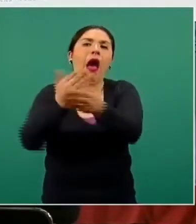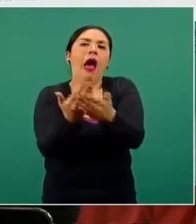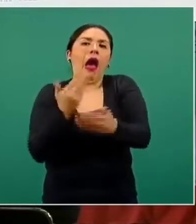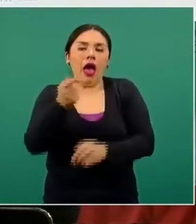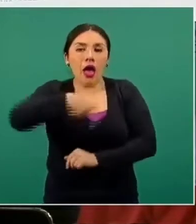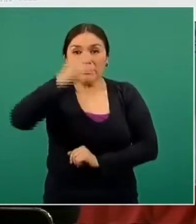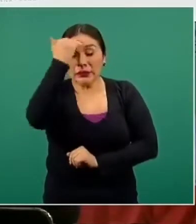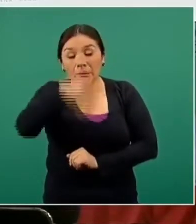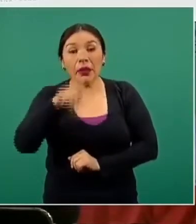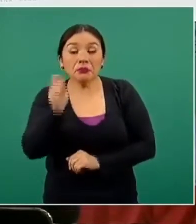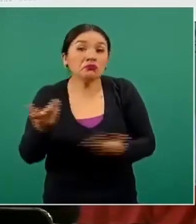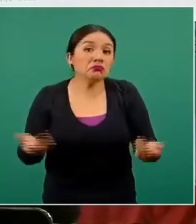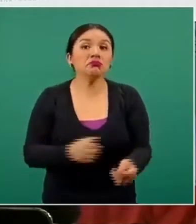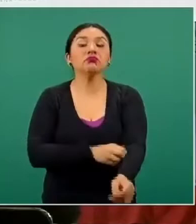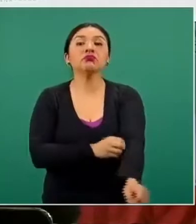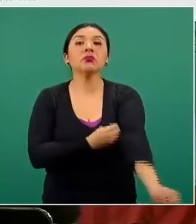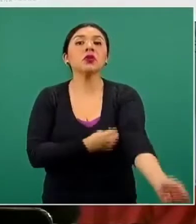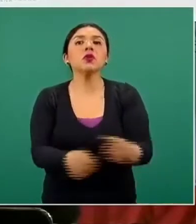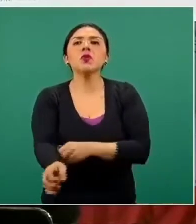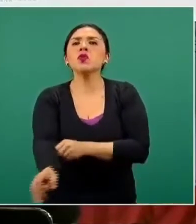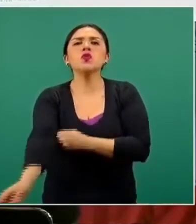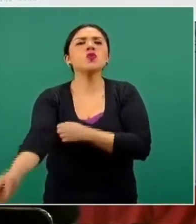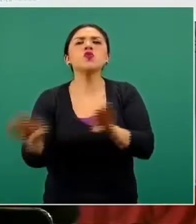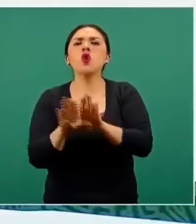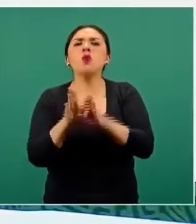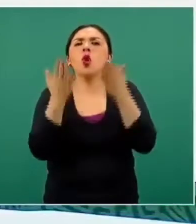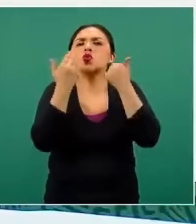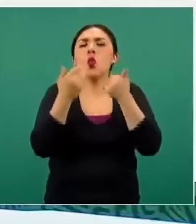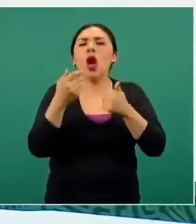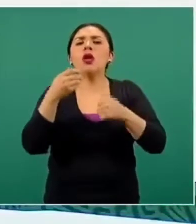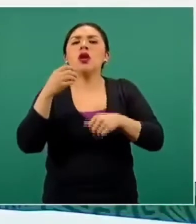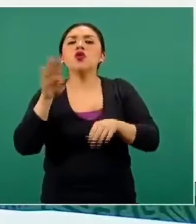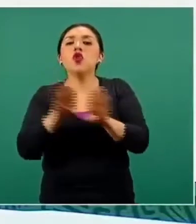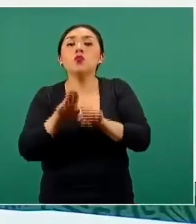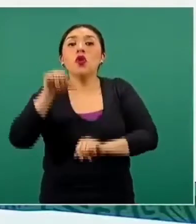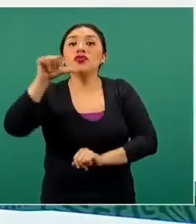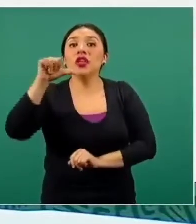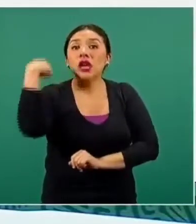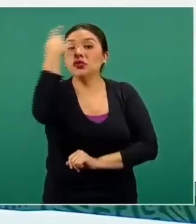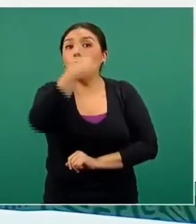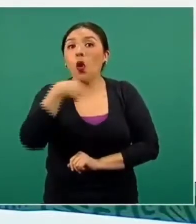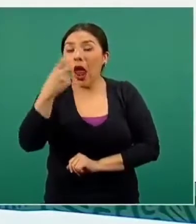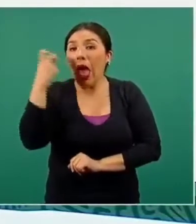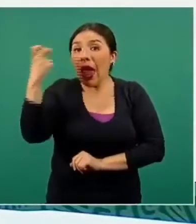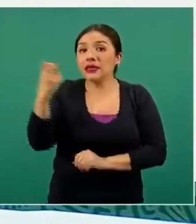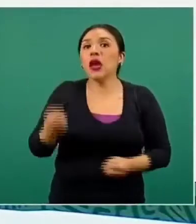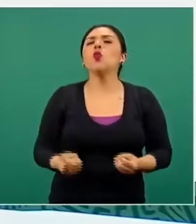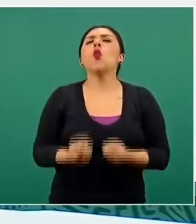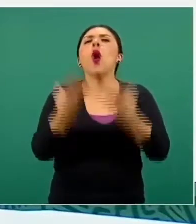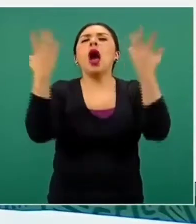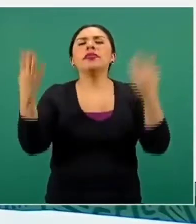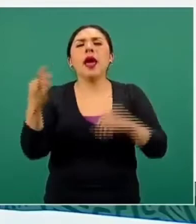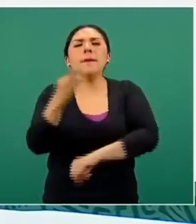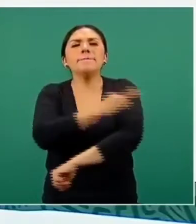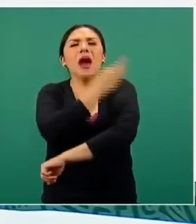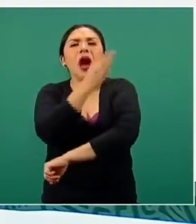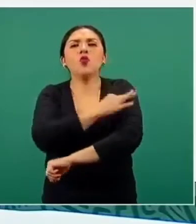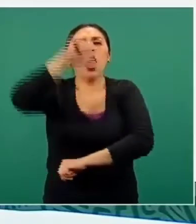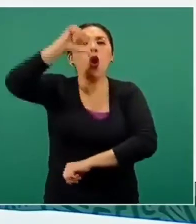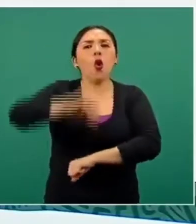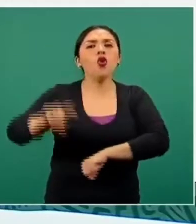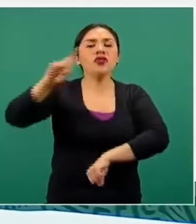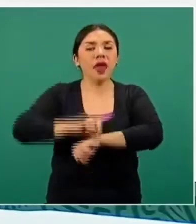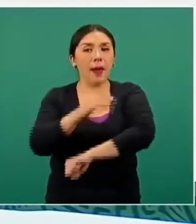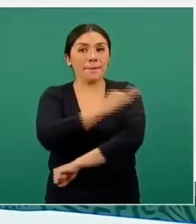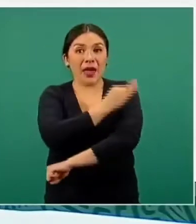anticipación, en donde no presentemos ya la cifra de las 16 horas. Esta es la cantidad de vacunas que se pusieron hoy,